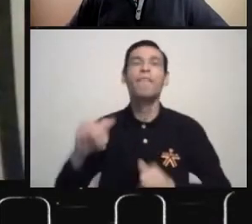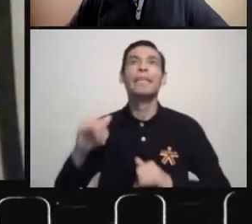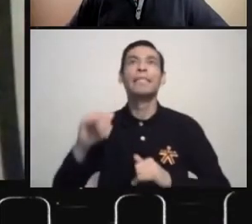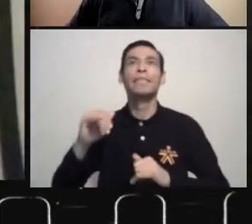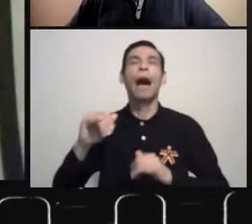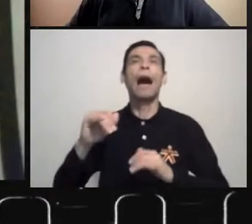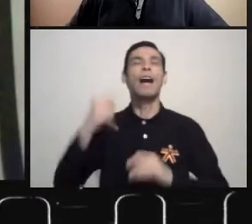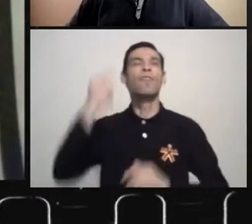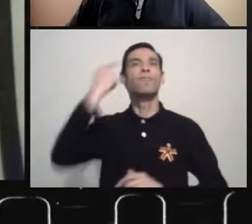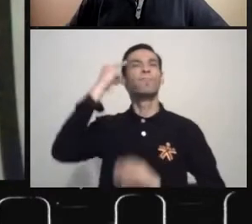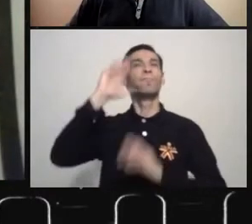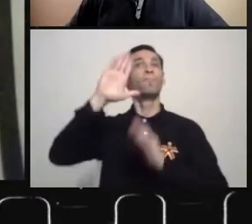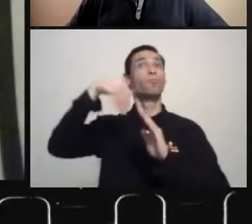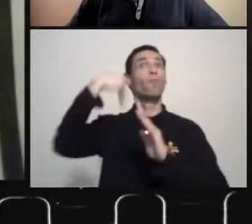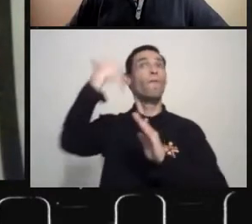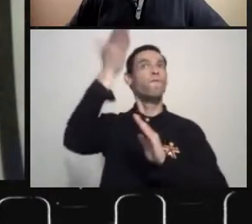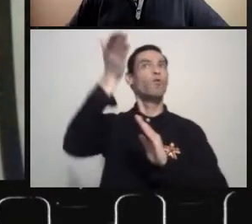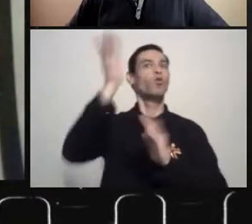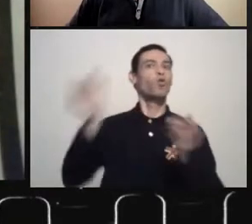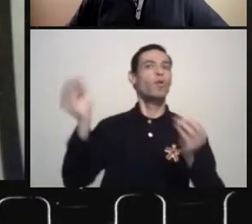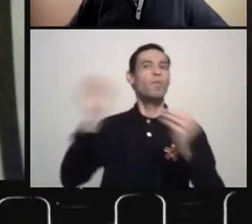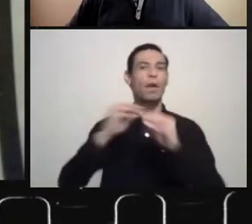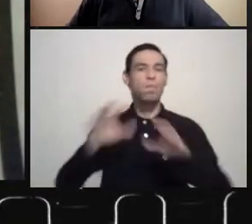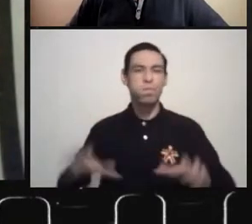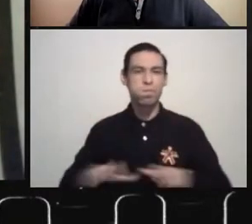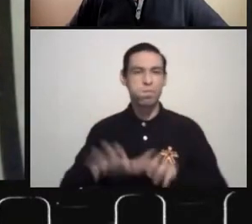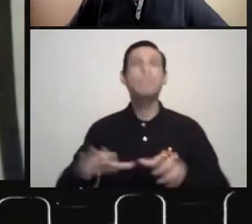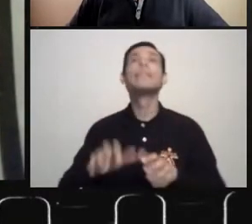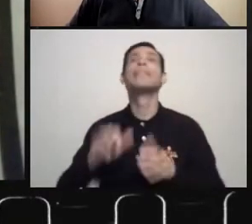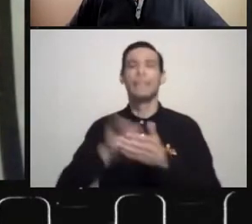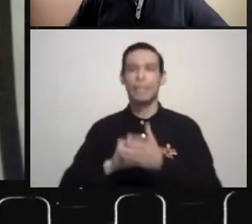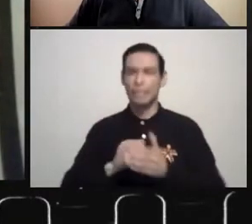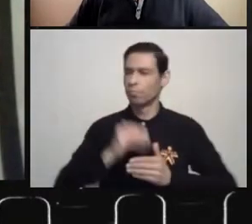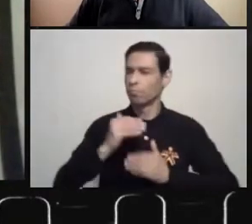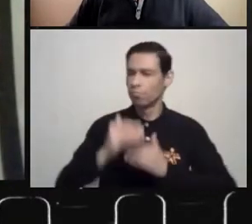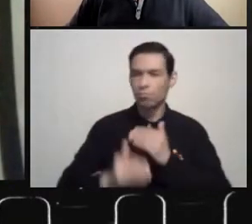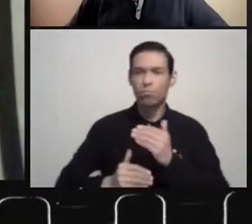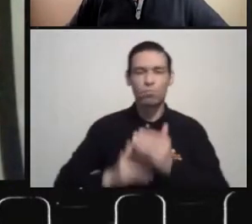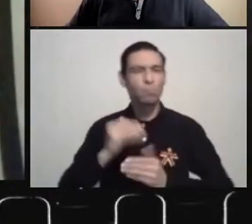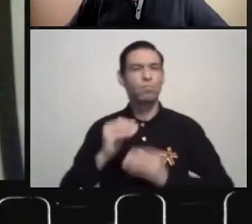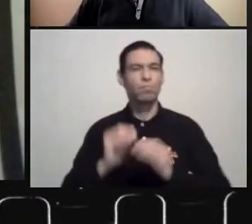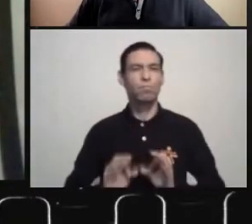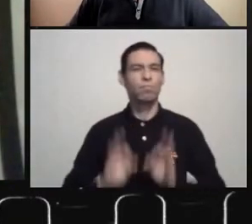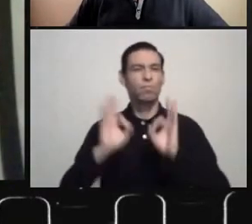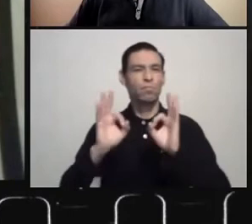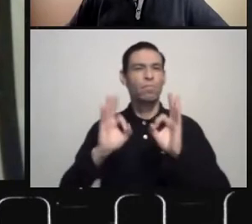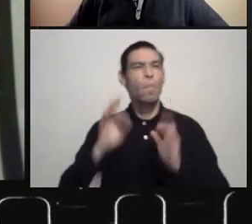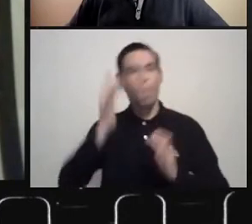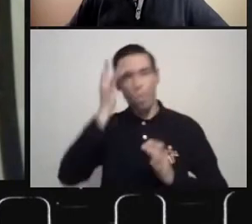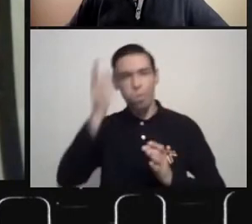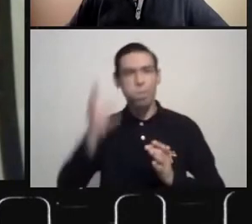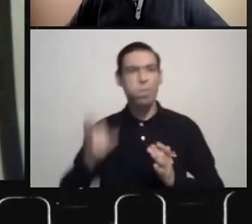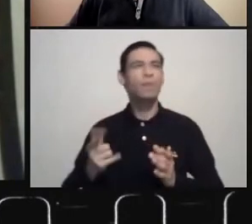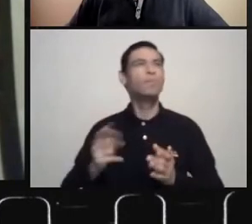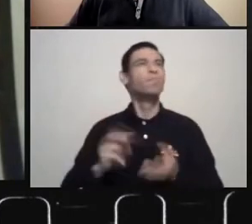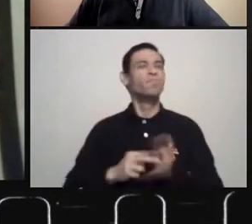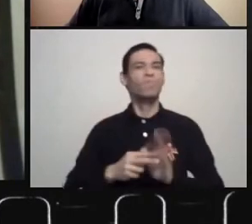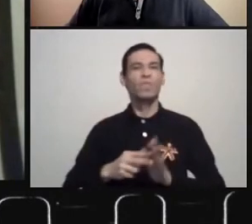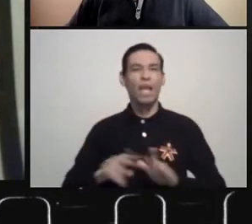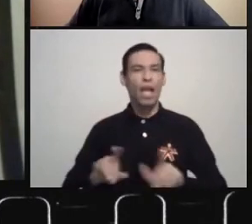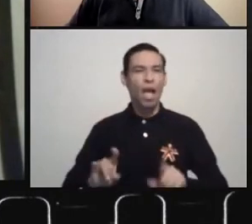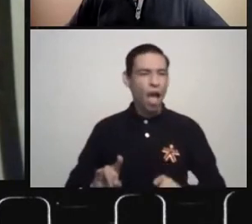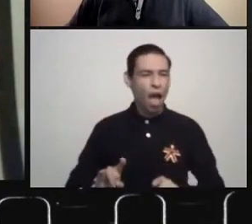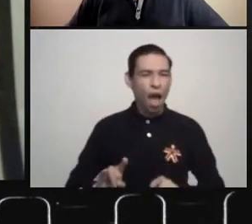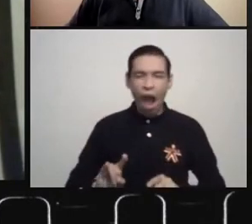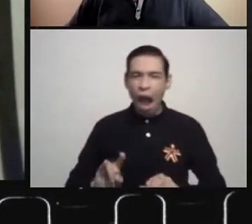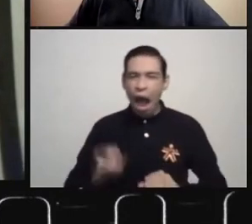distinto. Y creo que ese proceso es muy rico porque realmente pues no se agota y nos mantiene realmente